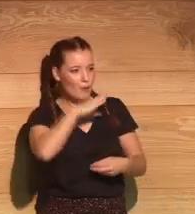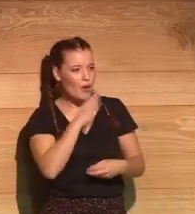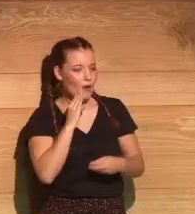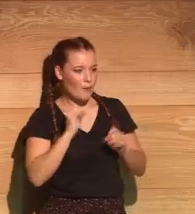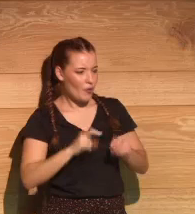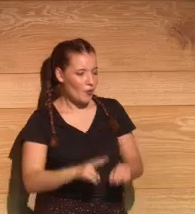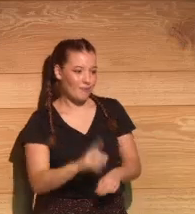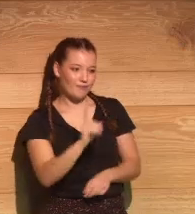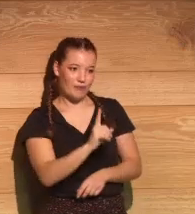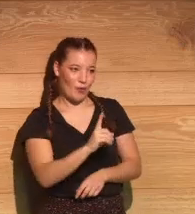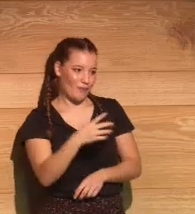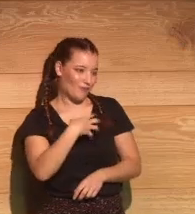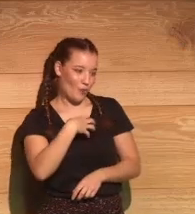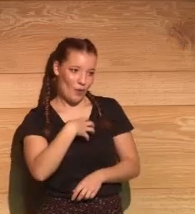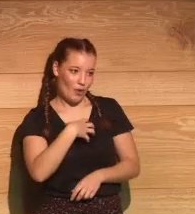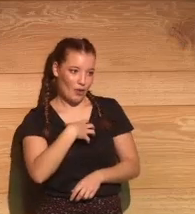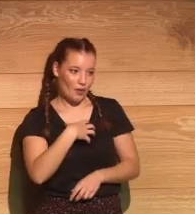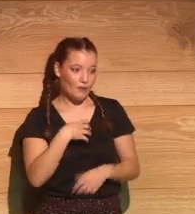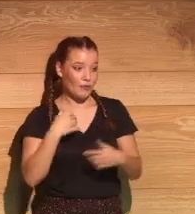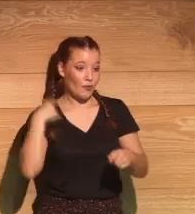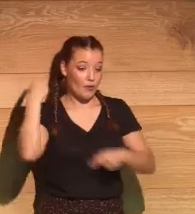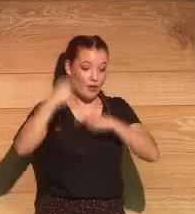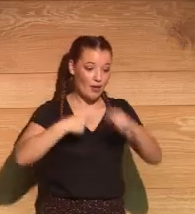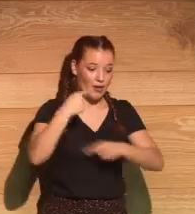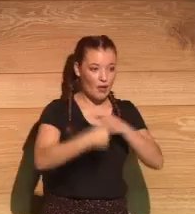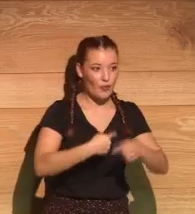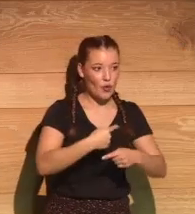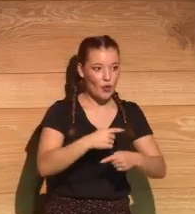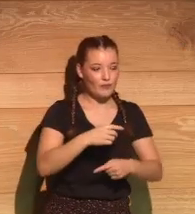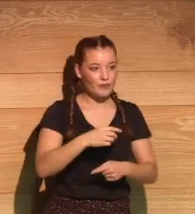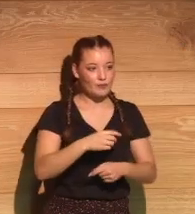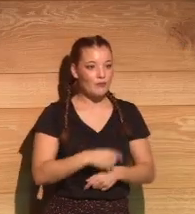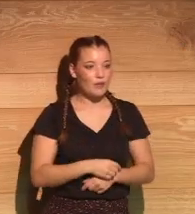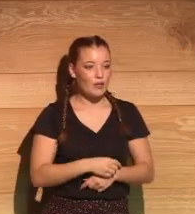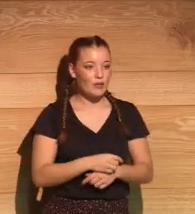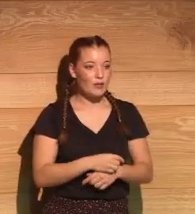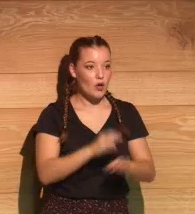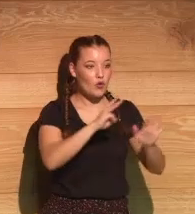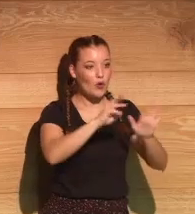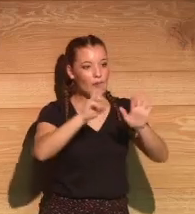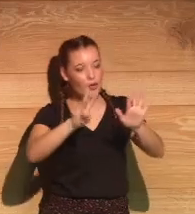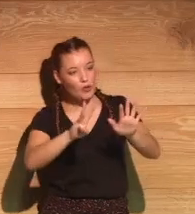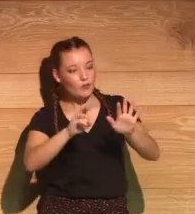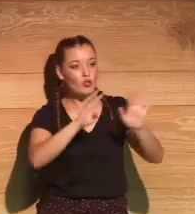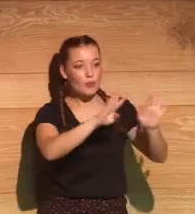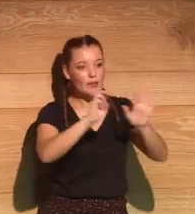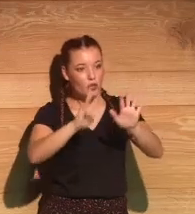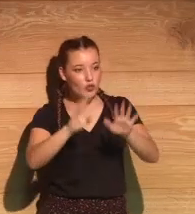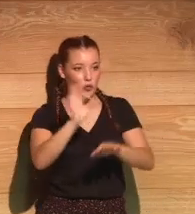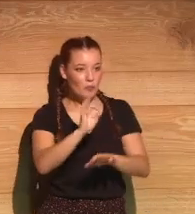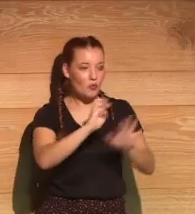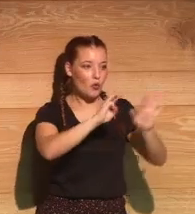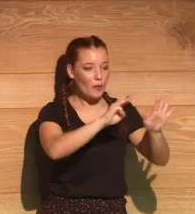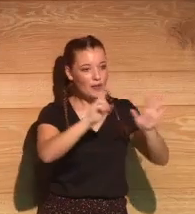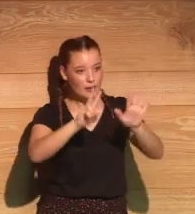preparada, pues tampoco lo puede decir, habiendo generaciones, insisto, como la del 98 o la del 27, por no referirse al siglo de oro, ¿no? Entonces, de nuevo, hay un discurso